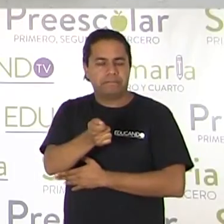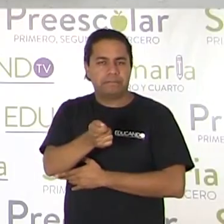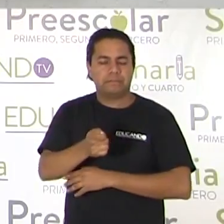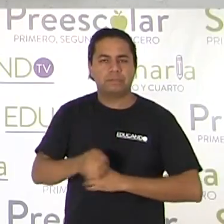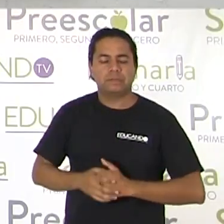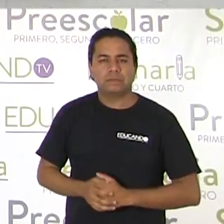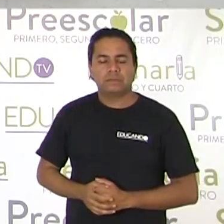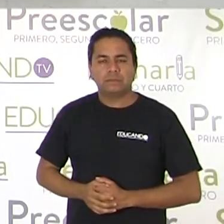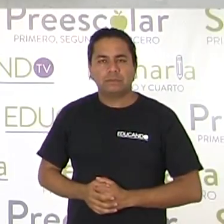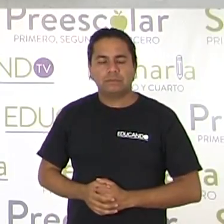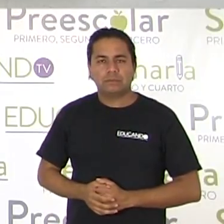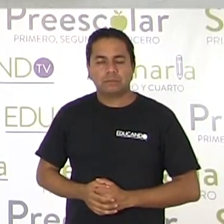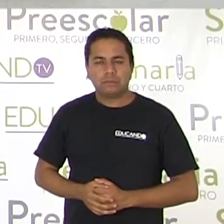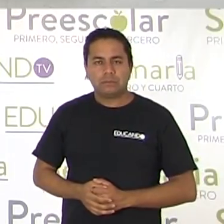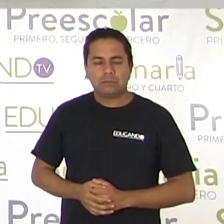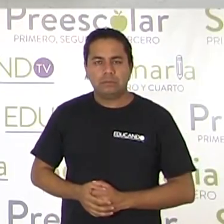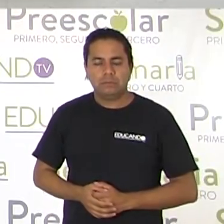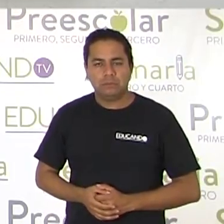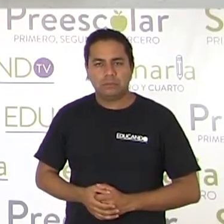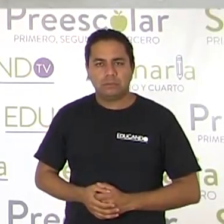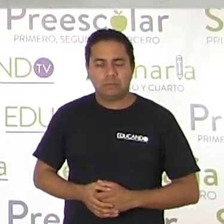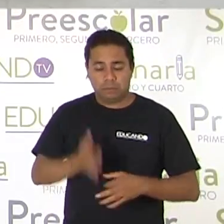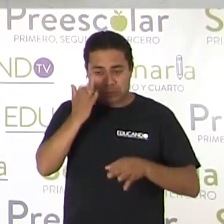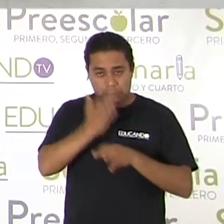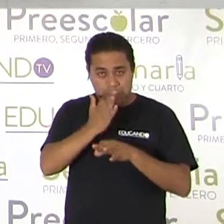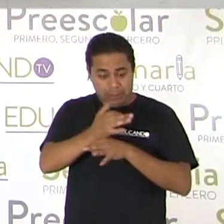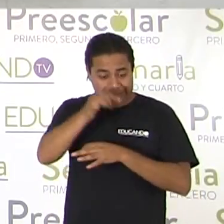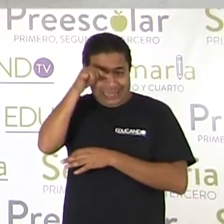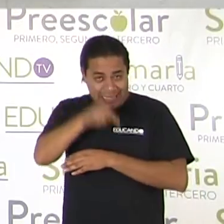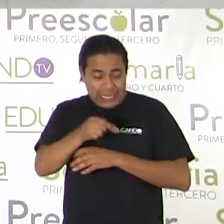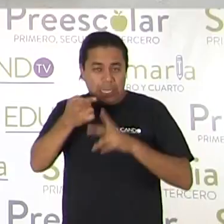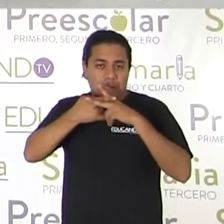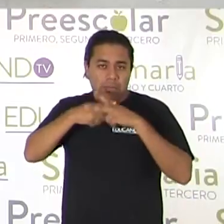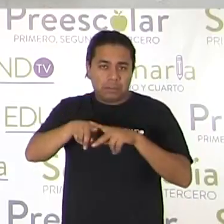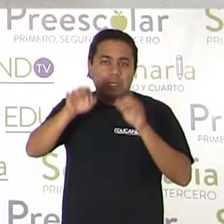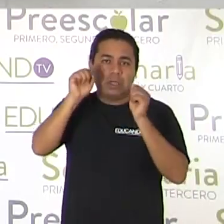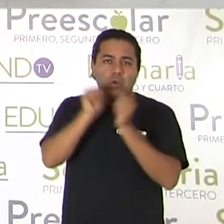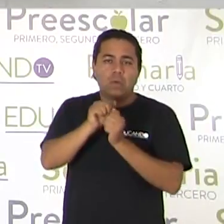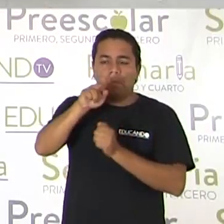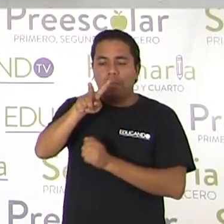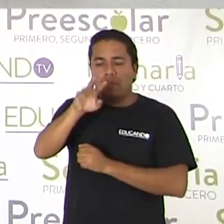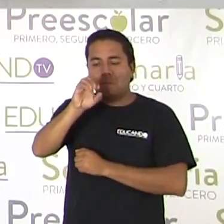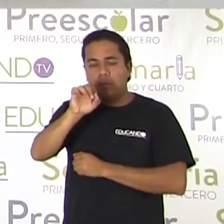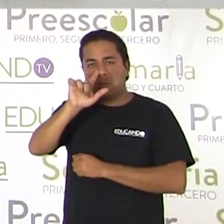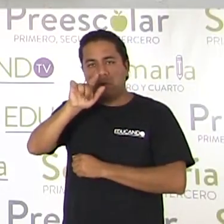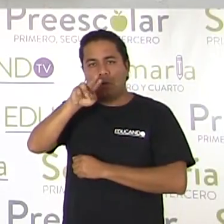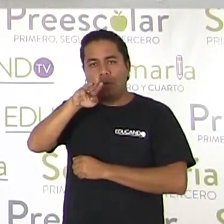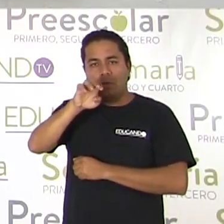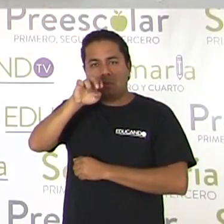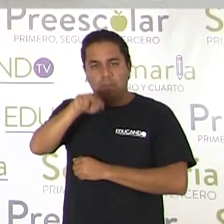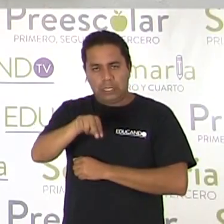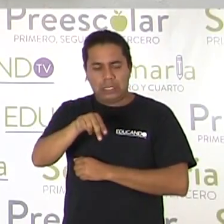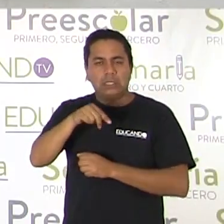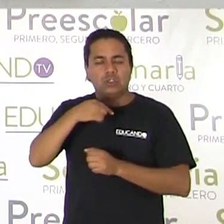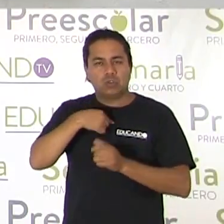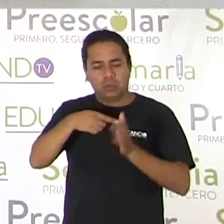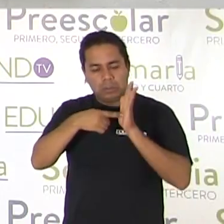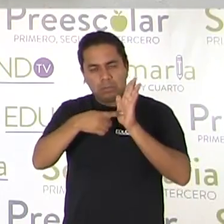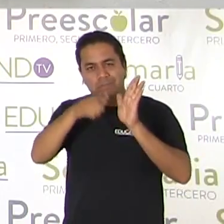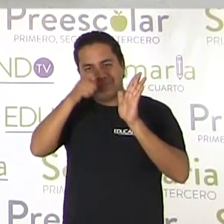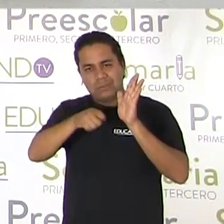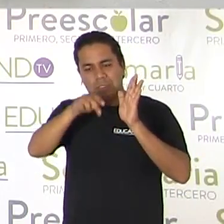mejor manera. En este caso, vamos a empezar con lo que es las unidades de medida de volumen, y para ello quiero presentarte lo que es el